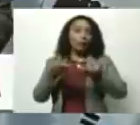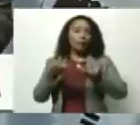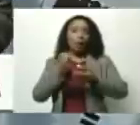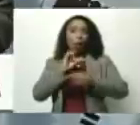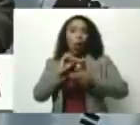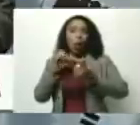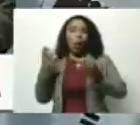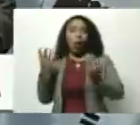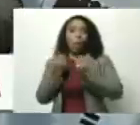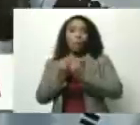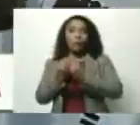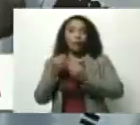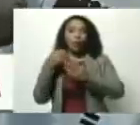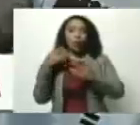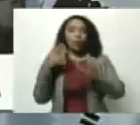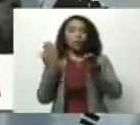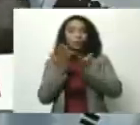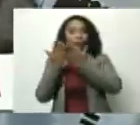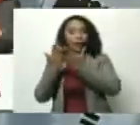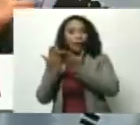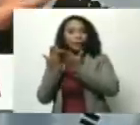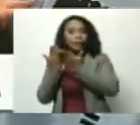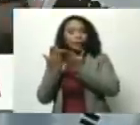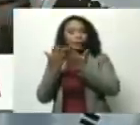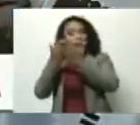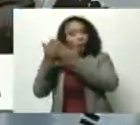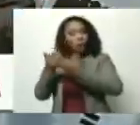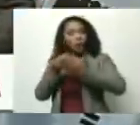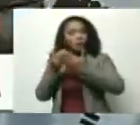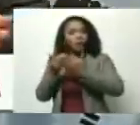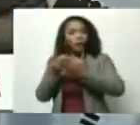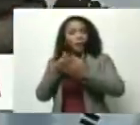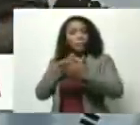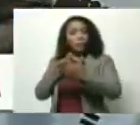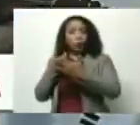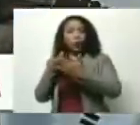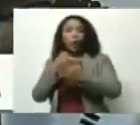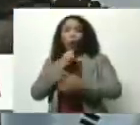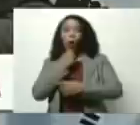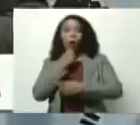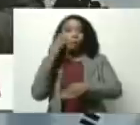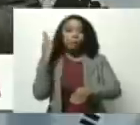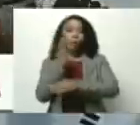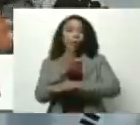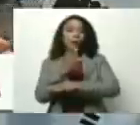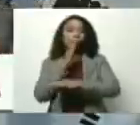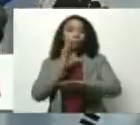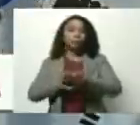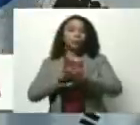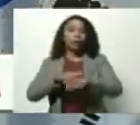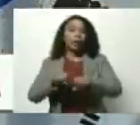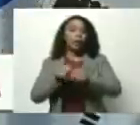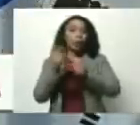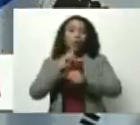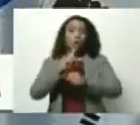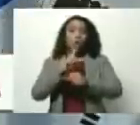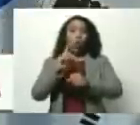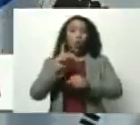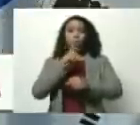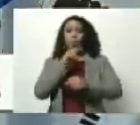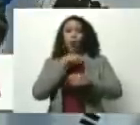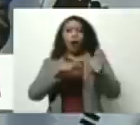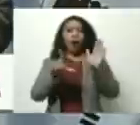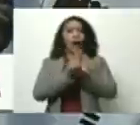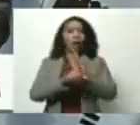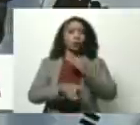un compañero, lo agrede físicamente, el Código Penal establece el delito de lesiones. No vayan a creer que porque no exista la